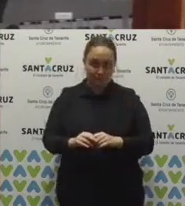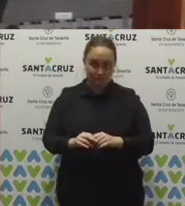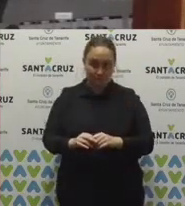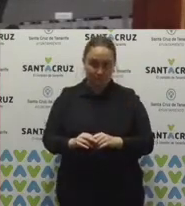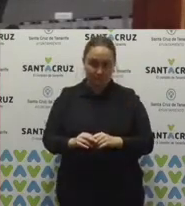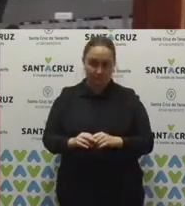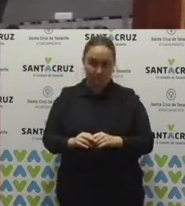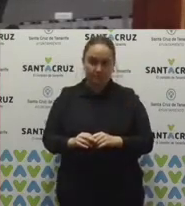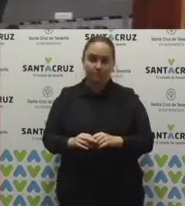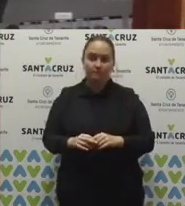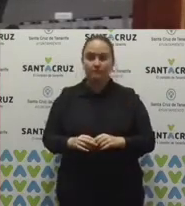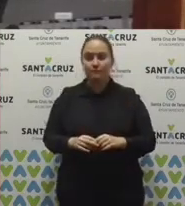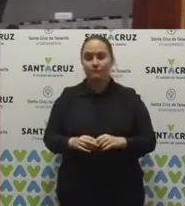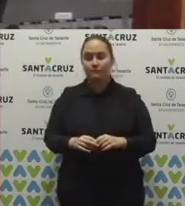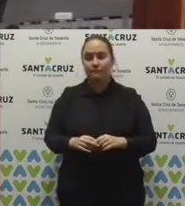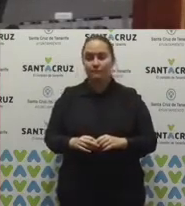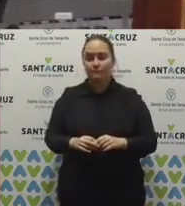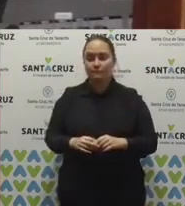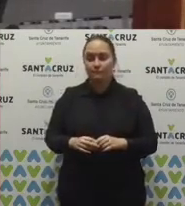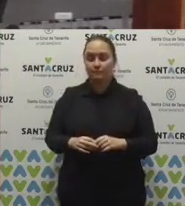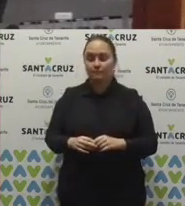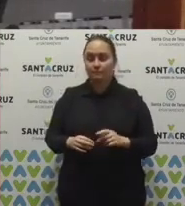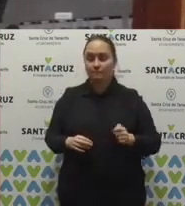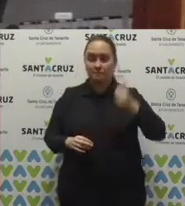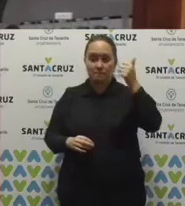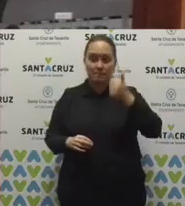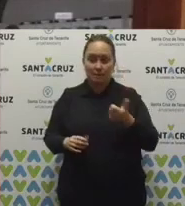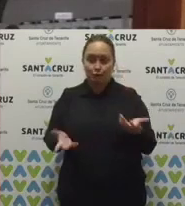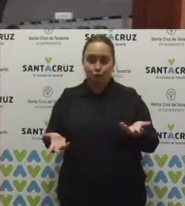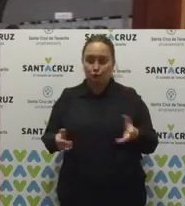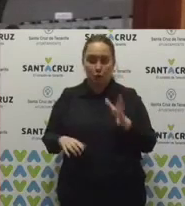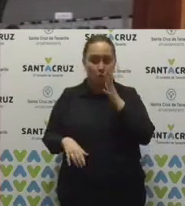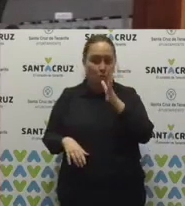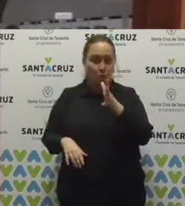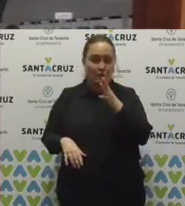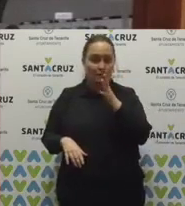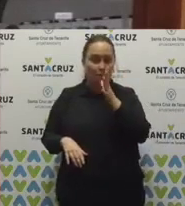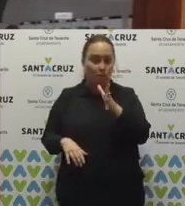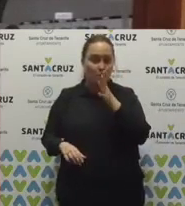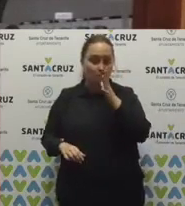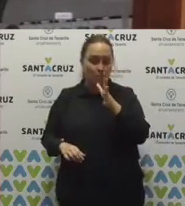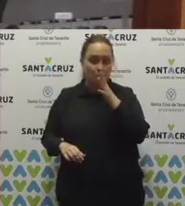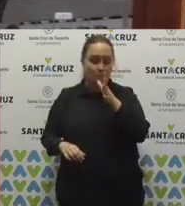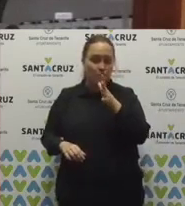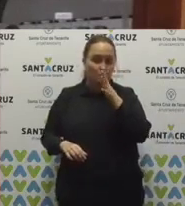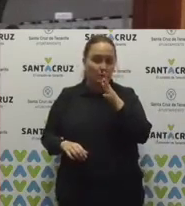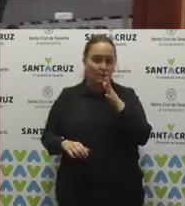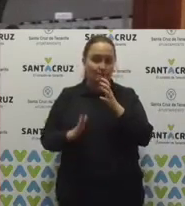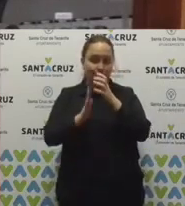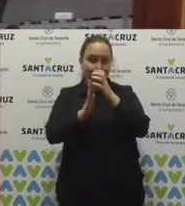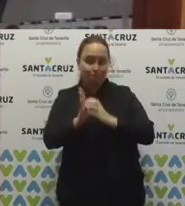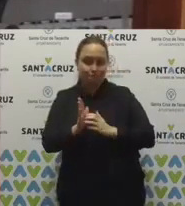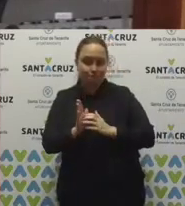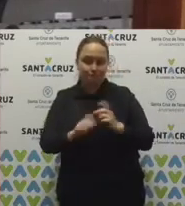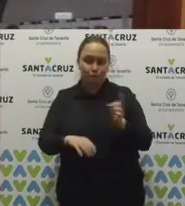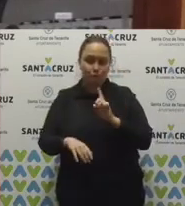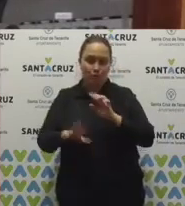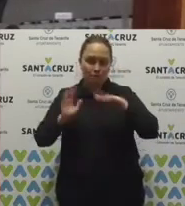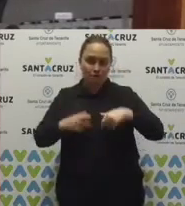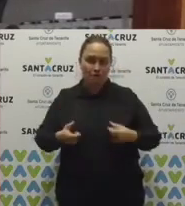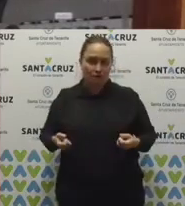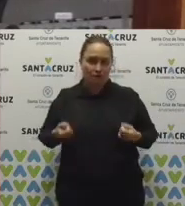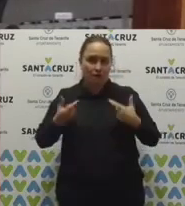no es mucho más allá entre otras cosas porque no tendríamos como resultado probablemente una reducción de costes sino un incremento de los mismos